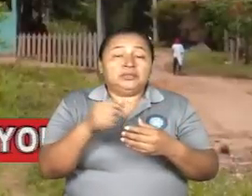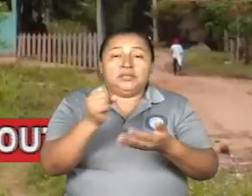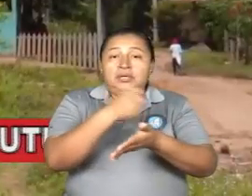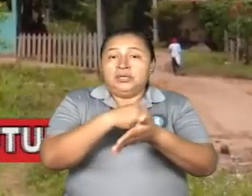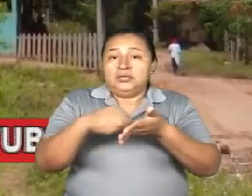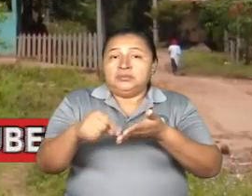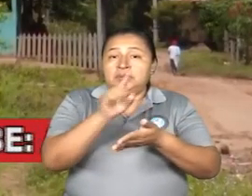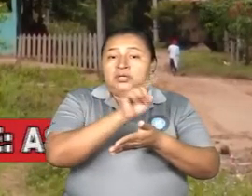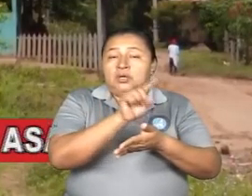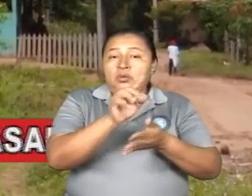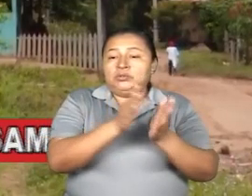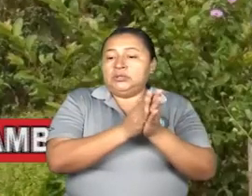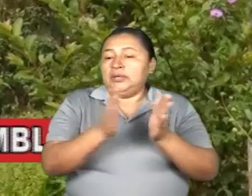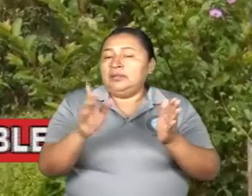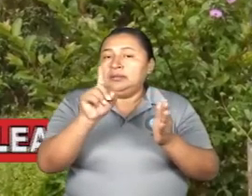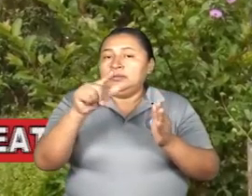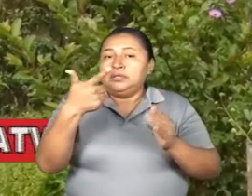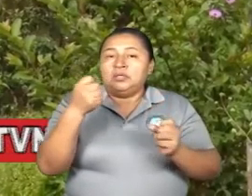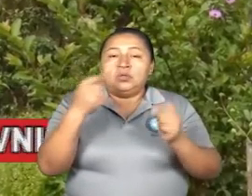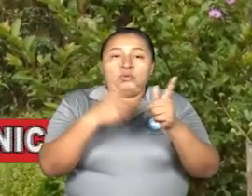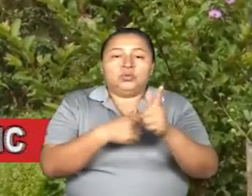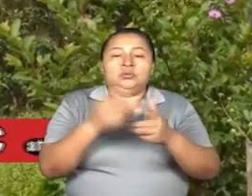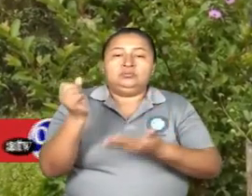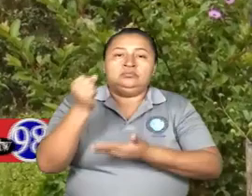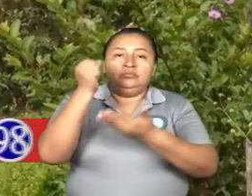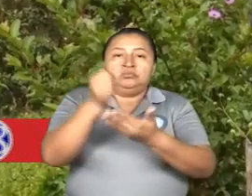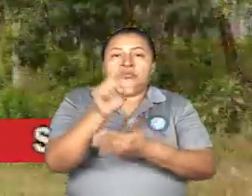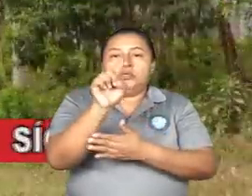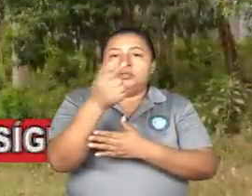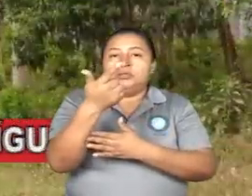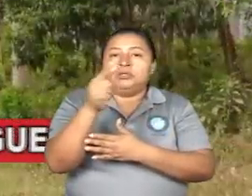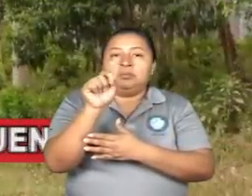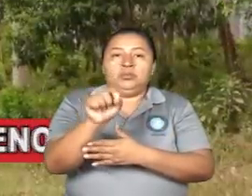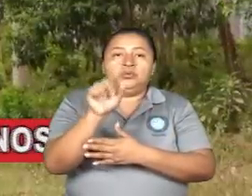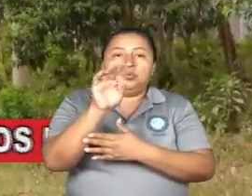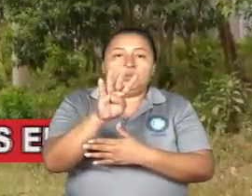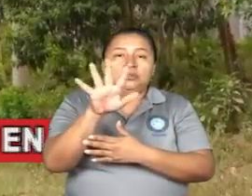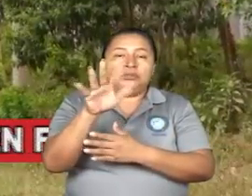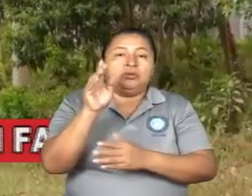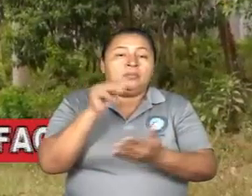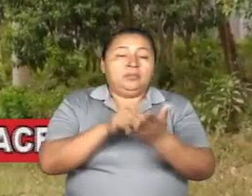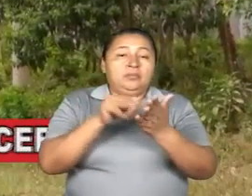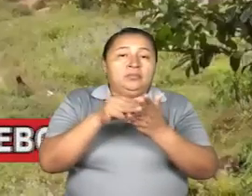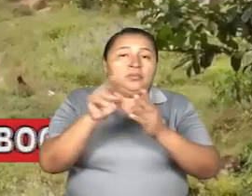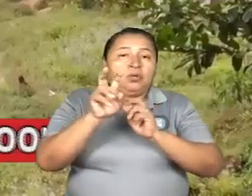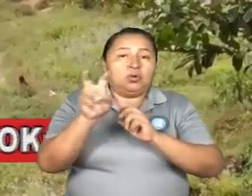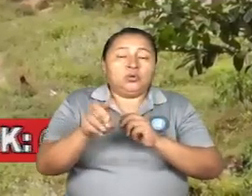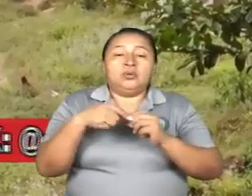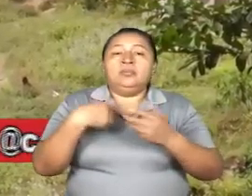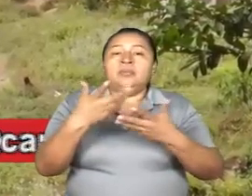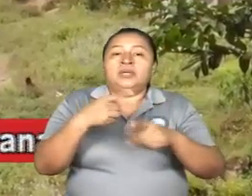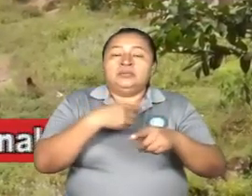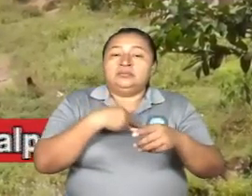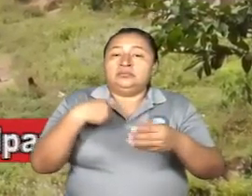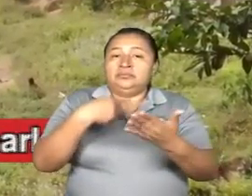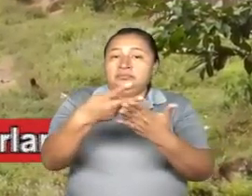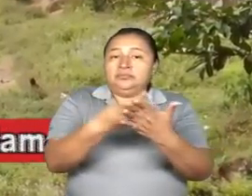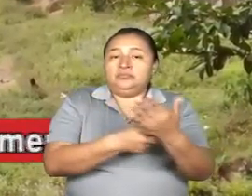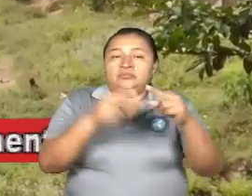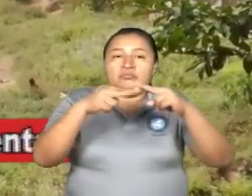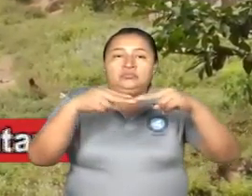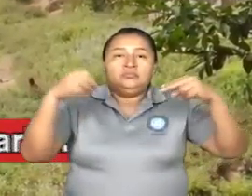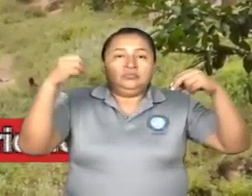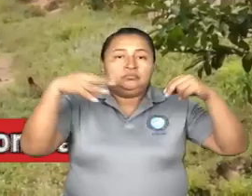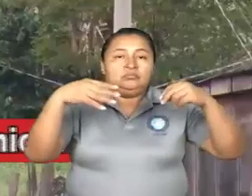del 11 al 17 de octubre se invertirán 17.45 millones de córdobas en la realización de proyectos de